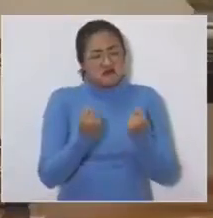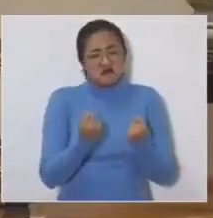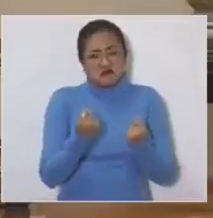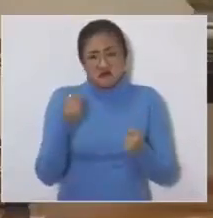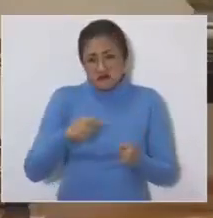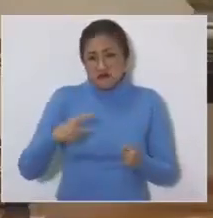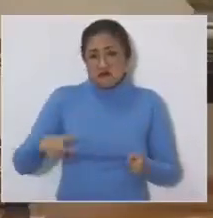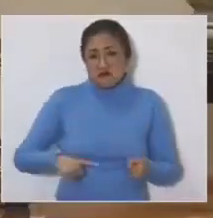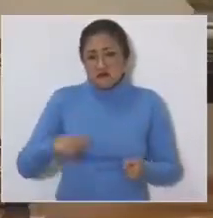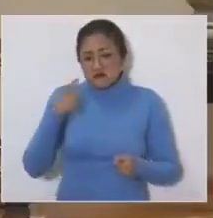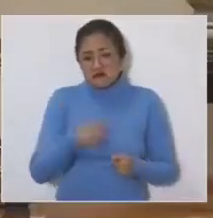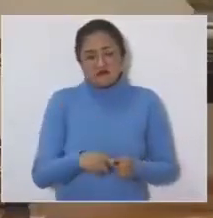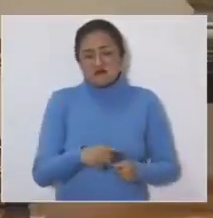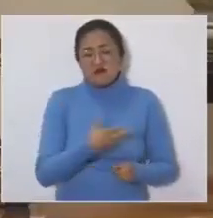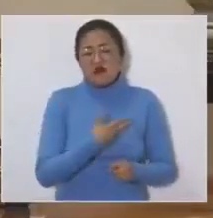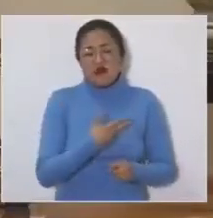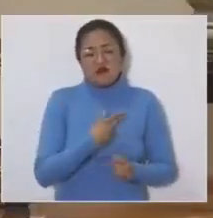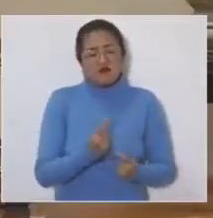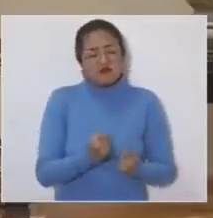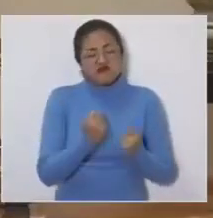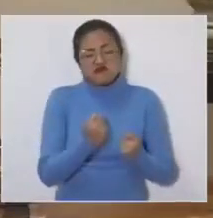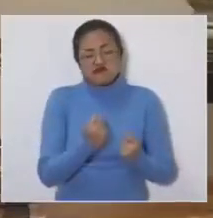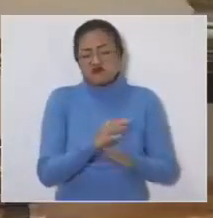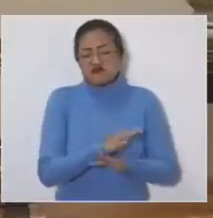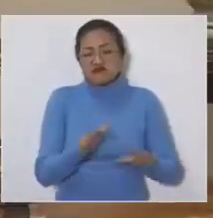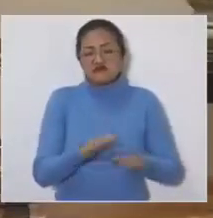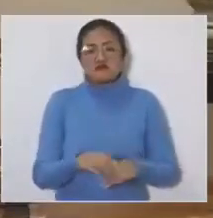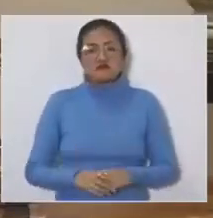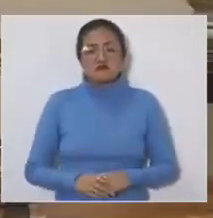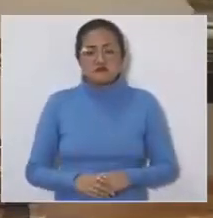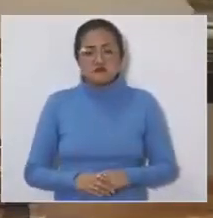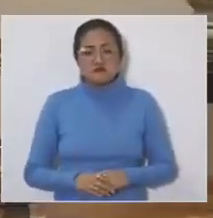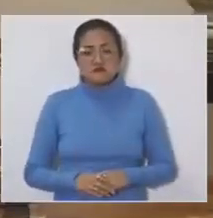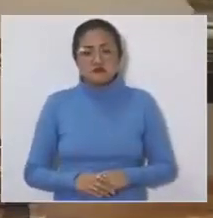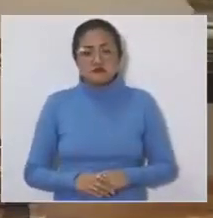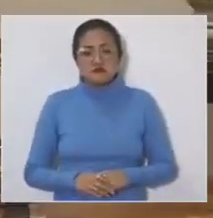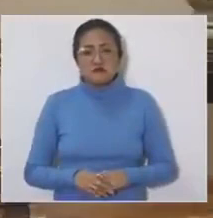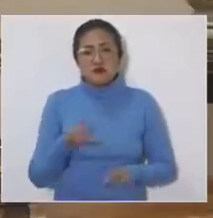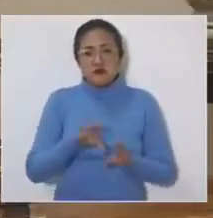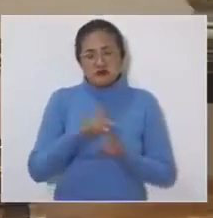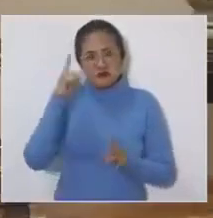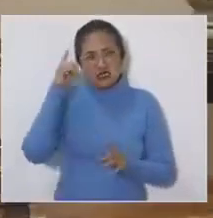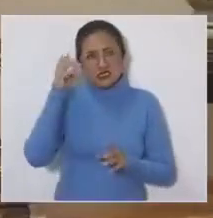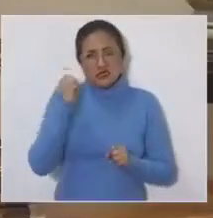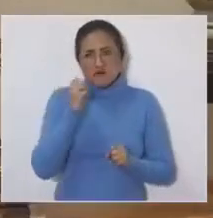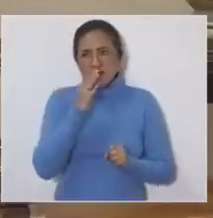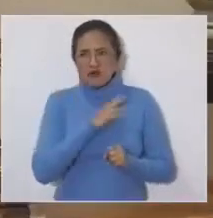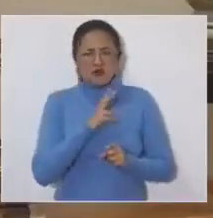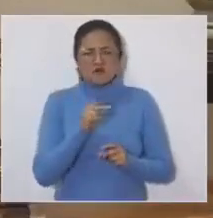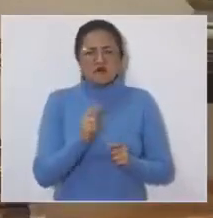Puebla no tenían pudor ni remordimiento